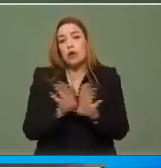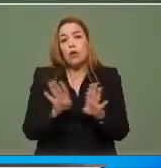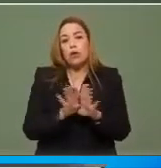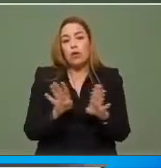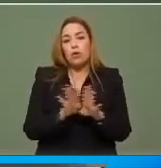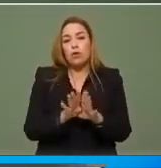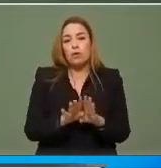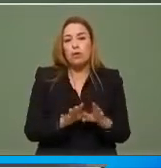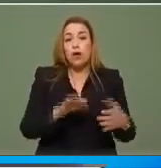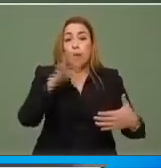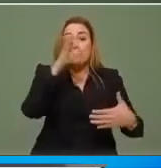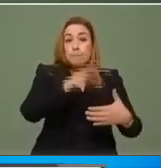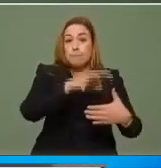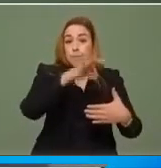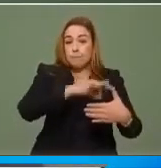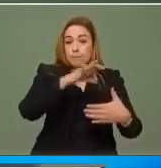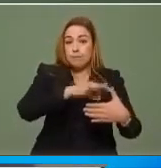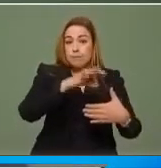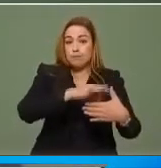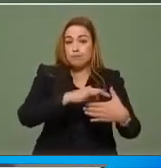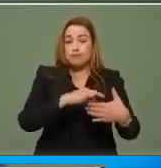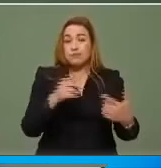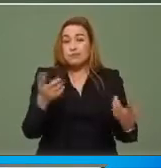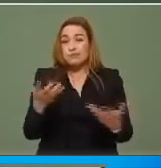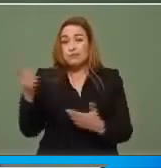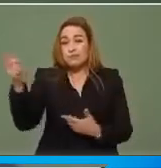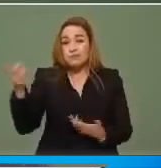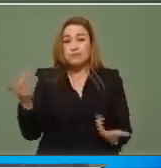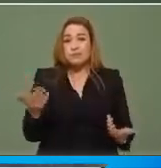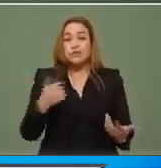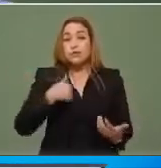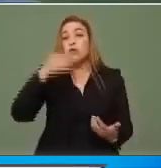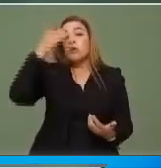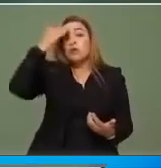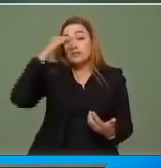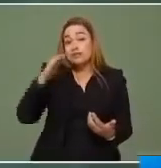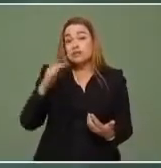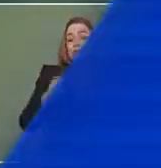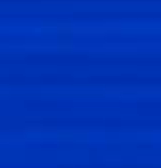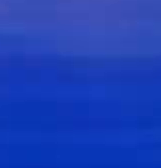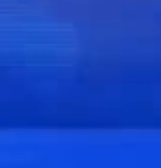forzada y portación de armas de fuego y explosivos de uso exclusivo del Ejército.